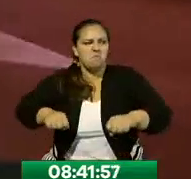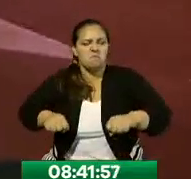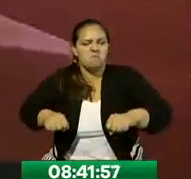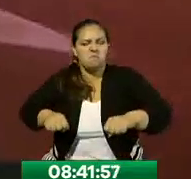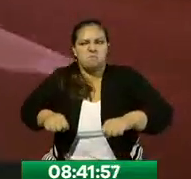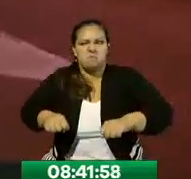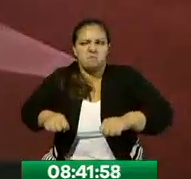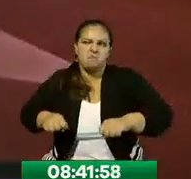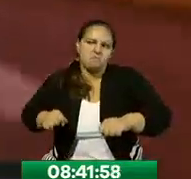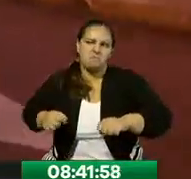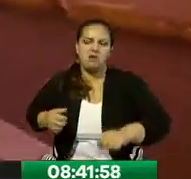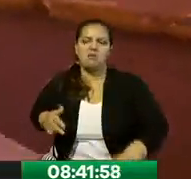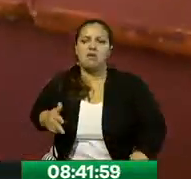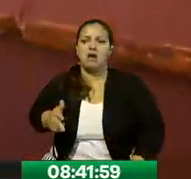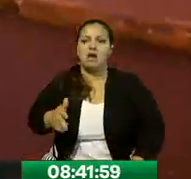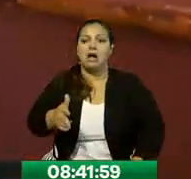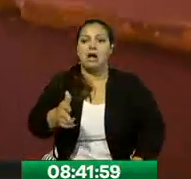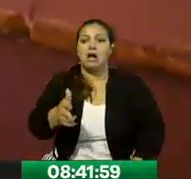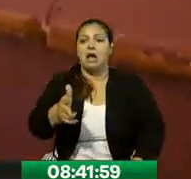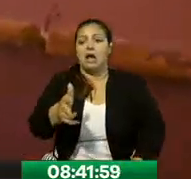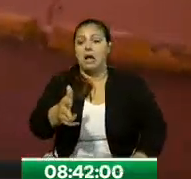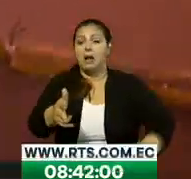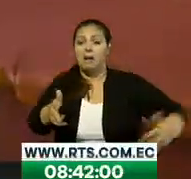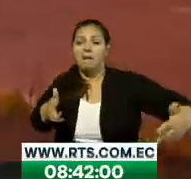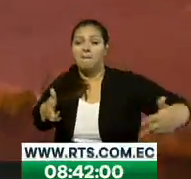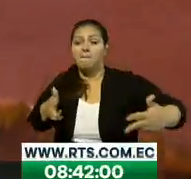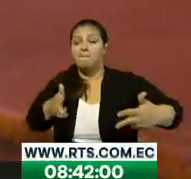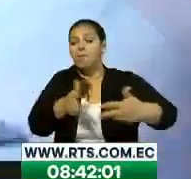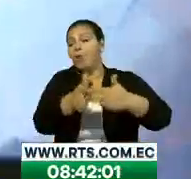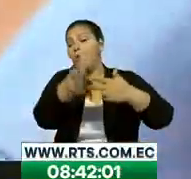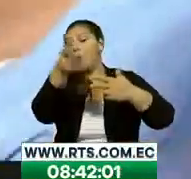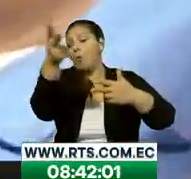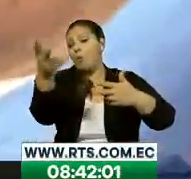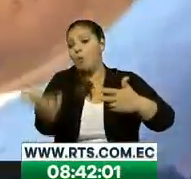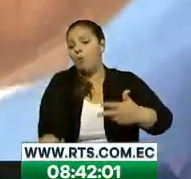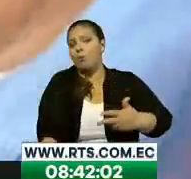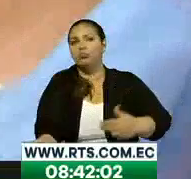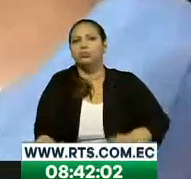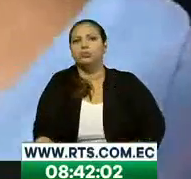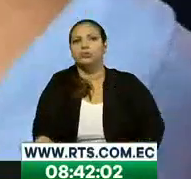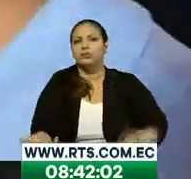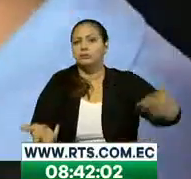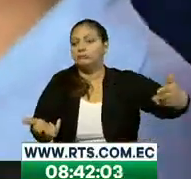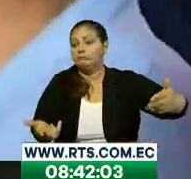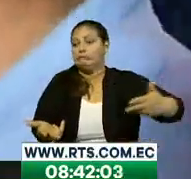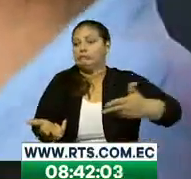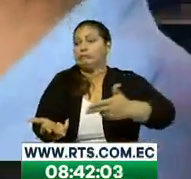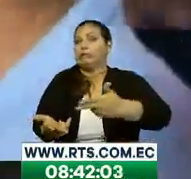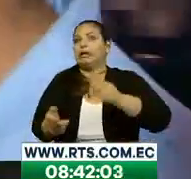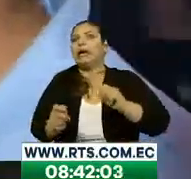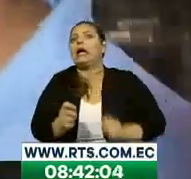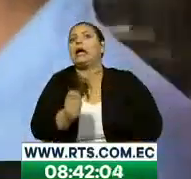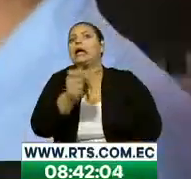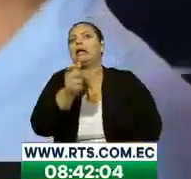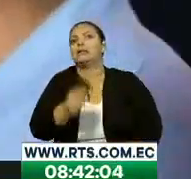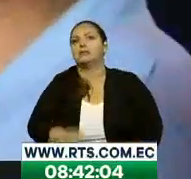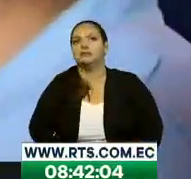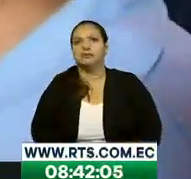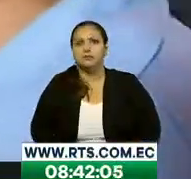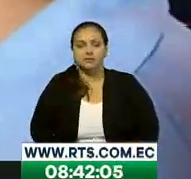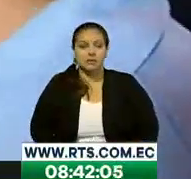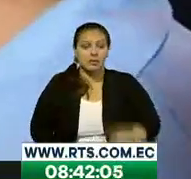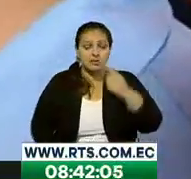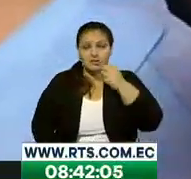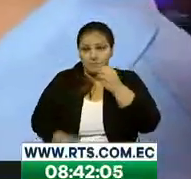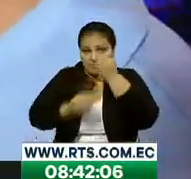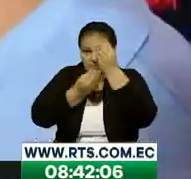de ser arrollado por otros vehículos que debieron esquivarlo resulta que un taxista se metió en contraria grave salía